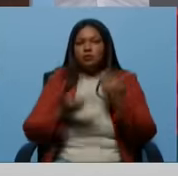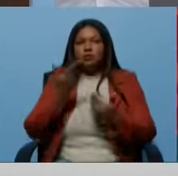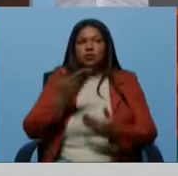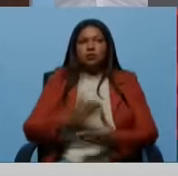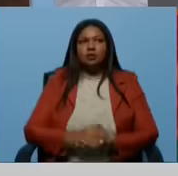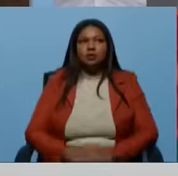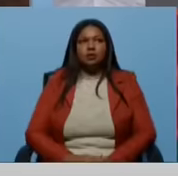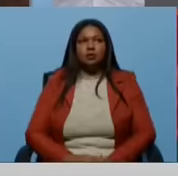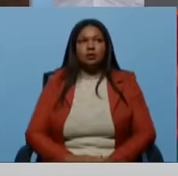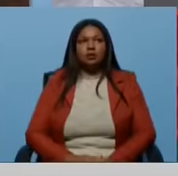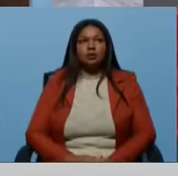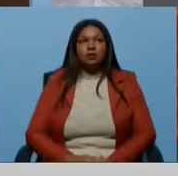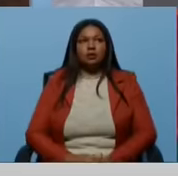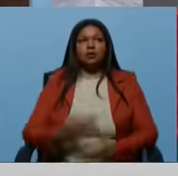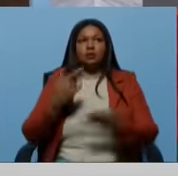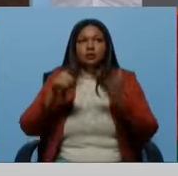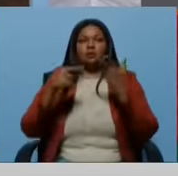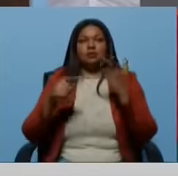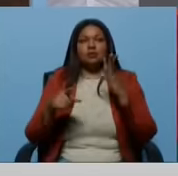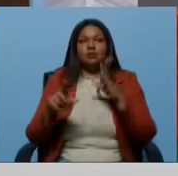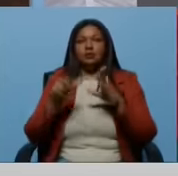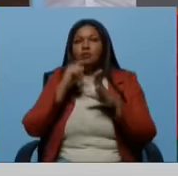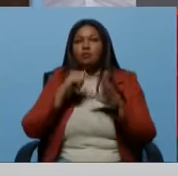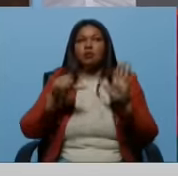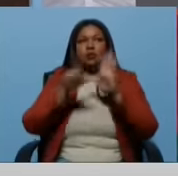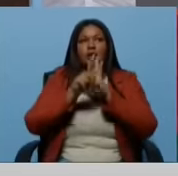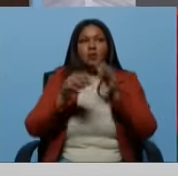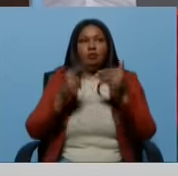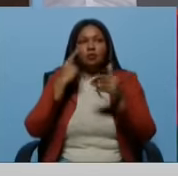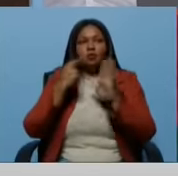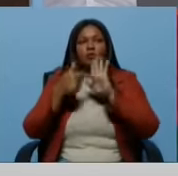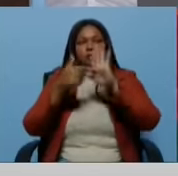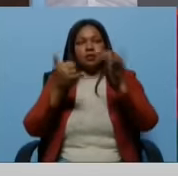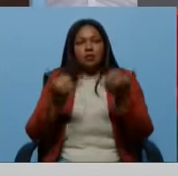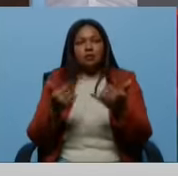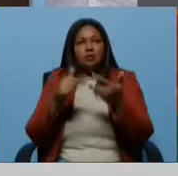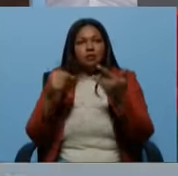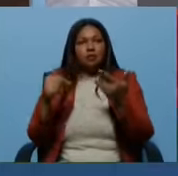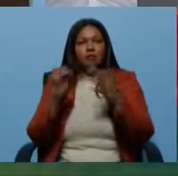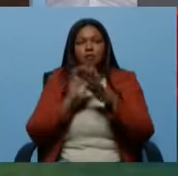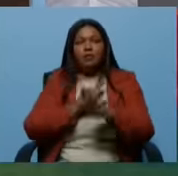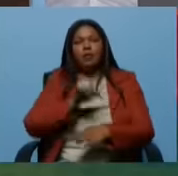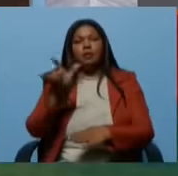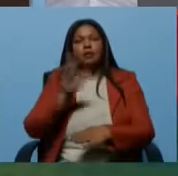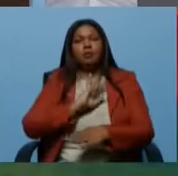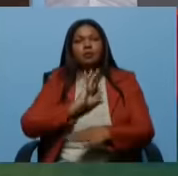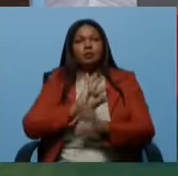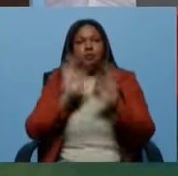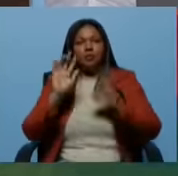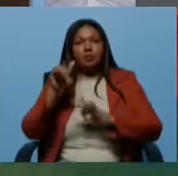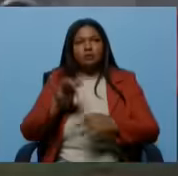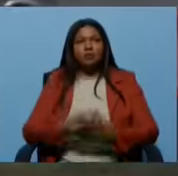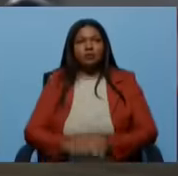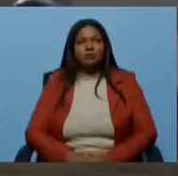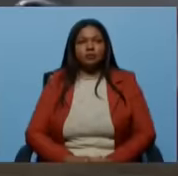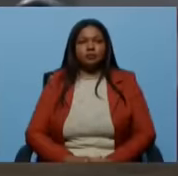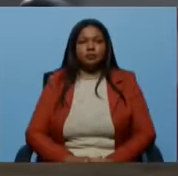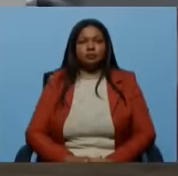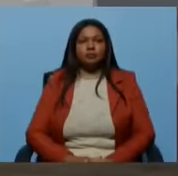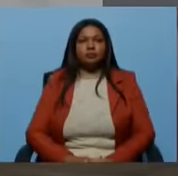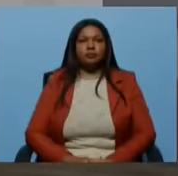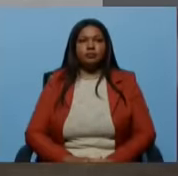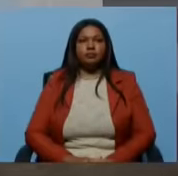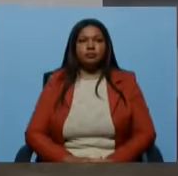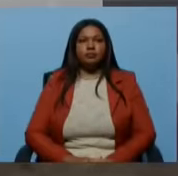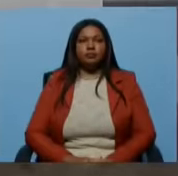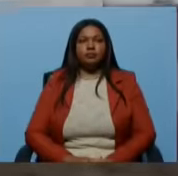esta acción ilegal, pero también hay elementos que podemos destacar acerca del avión, de este avión de Entrasur, que, bueno, se tejió toda